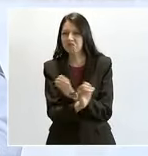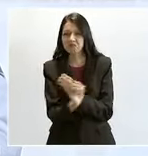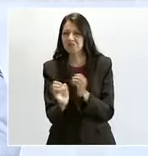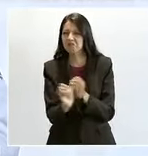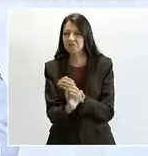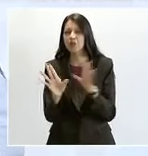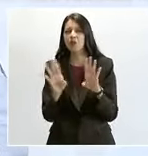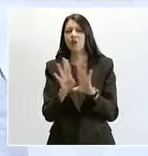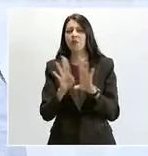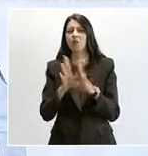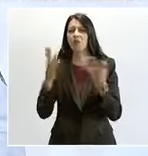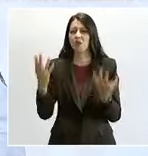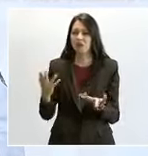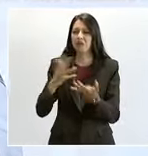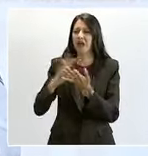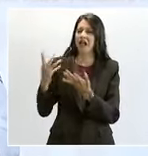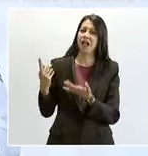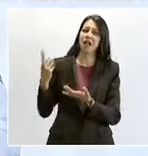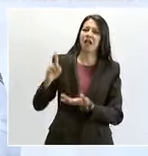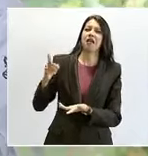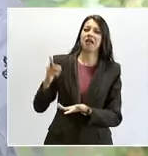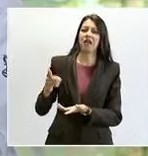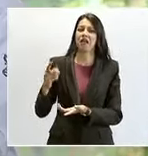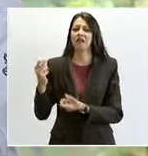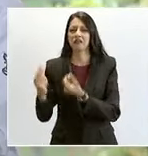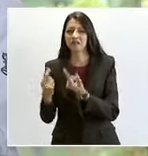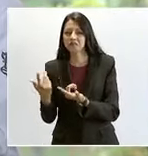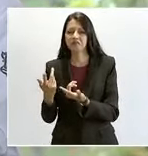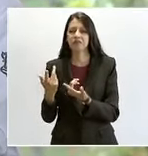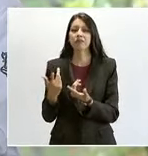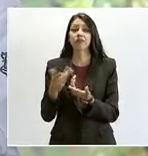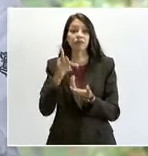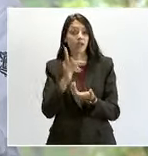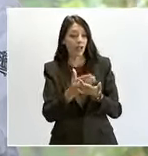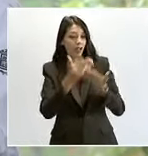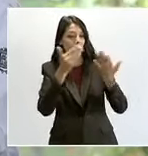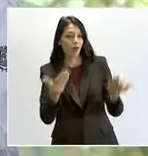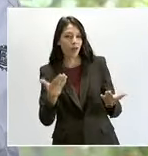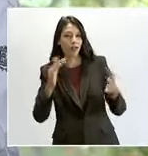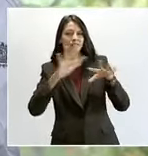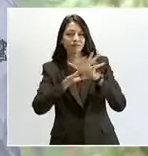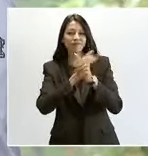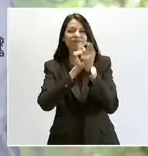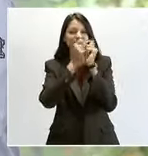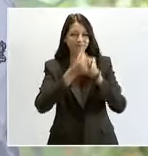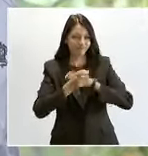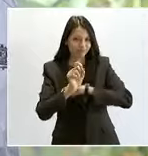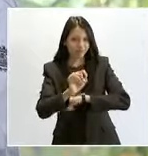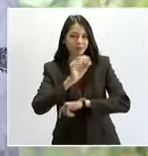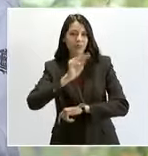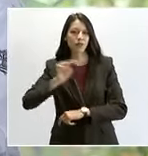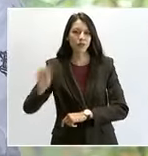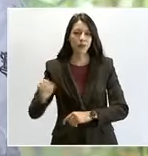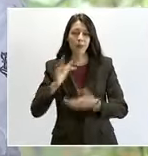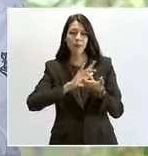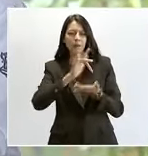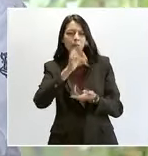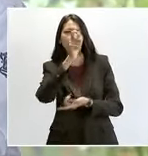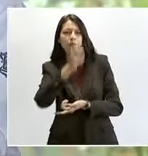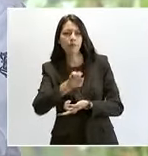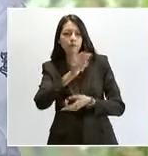así Ahora estamos transformando Michoacán gracias a la coordinación